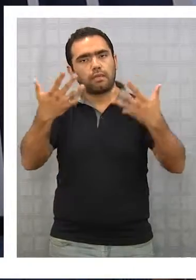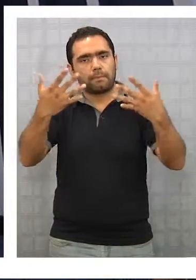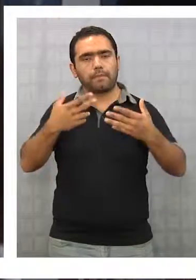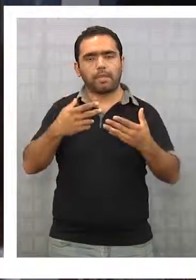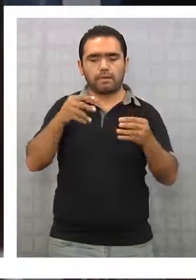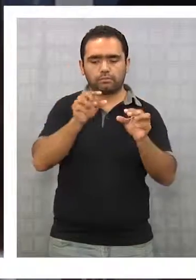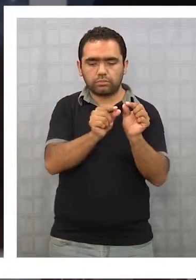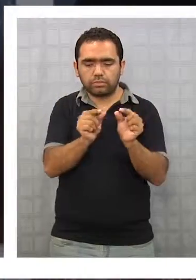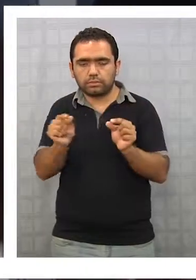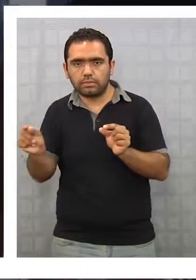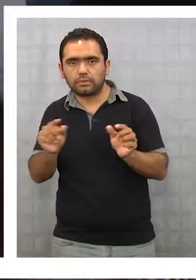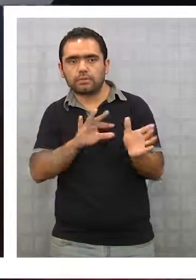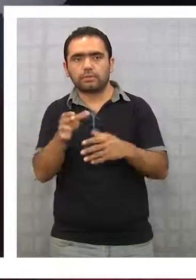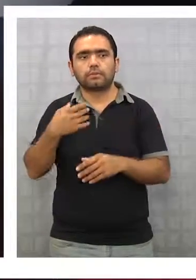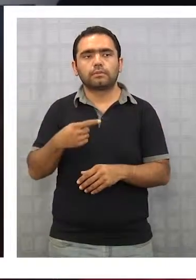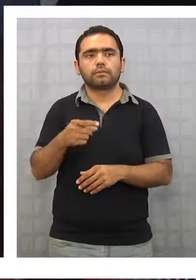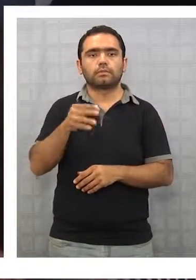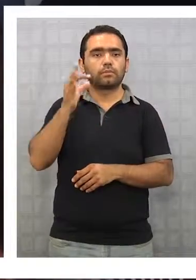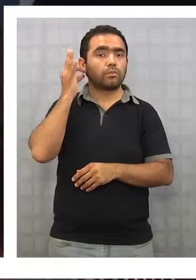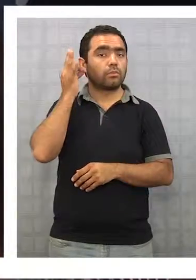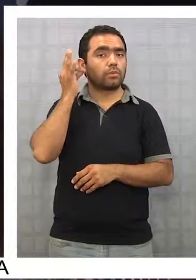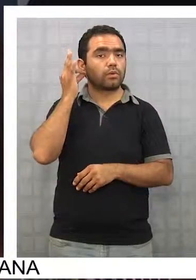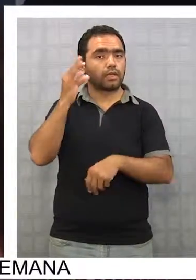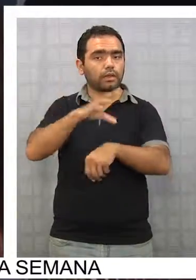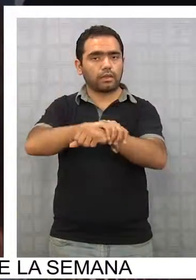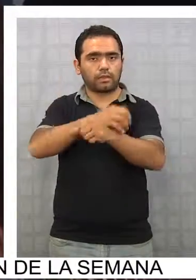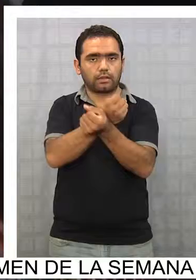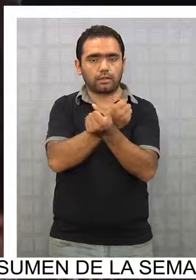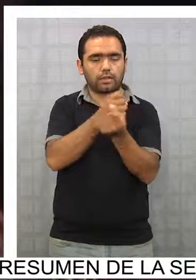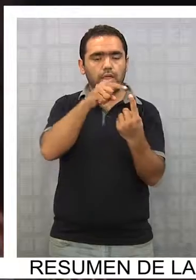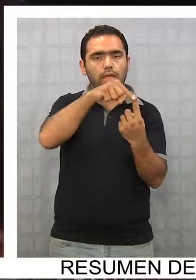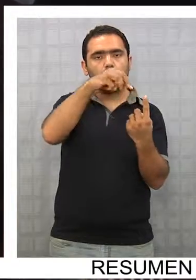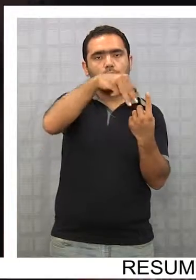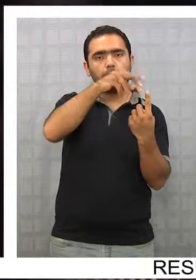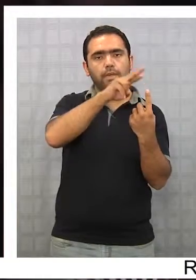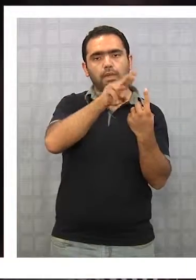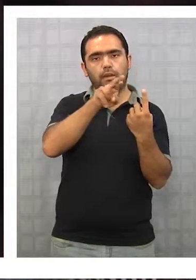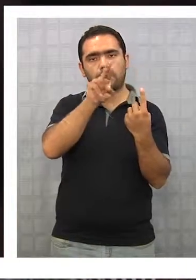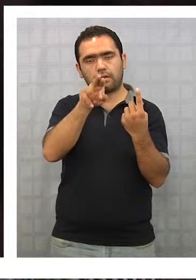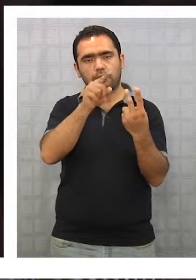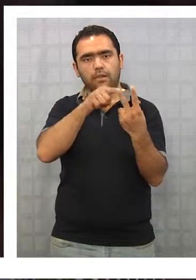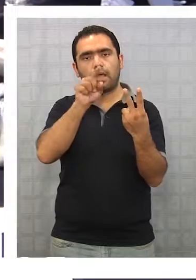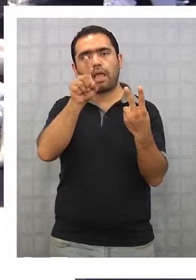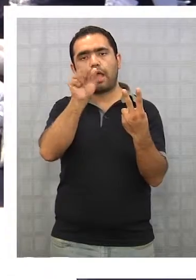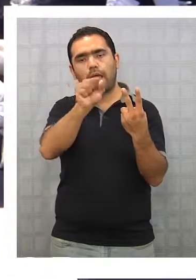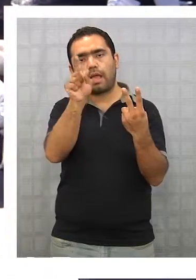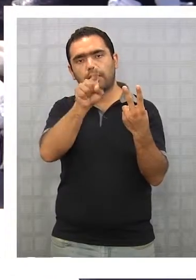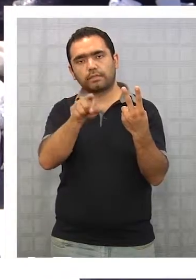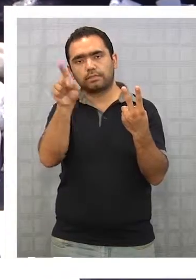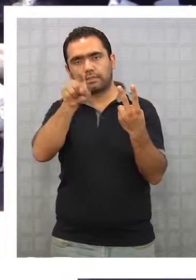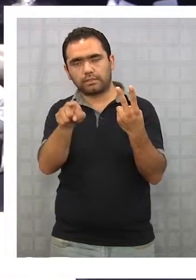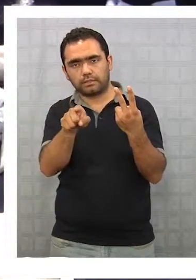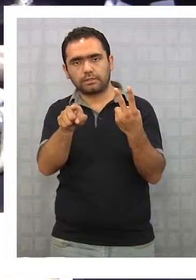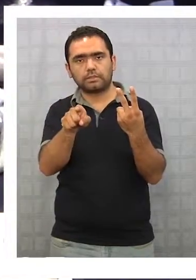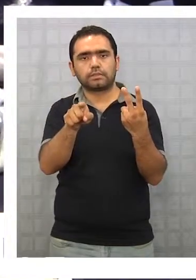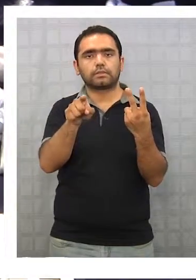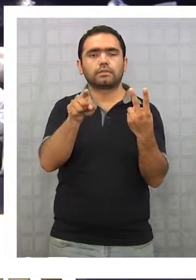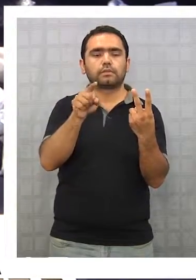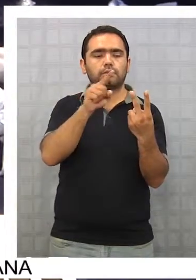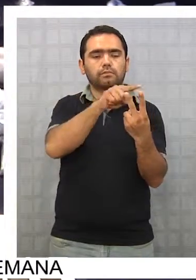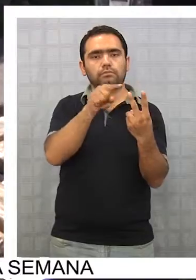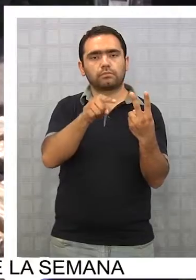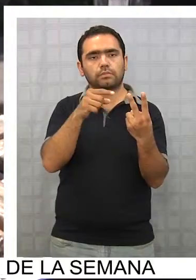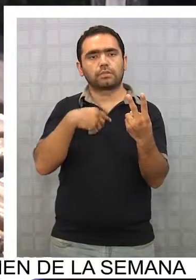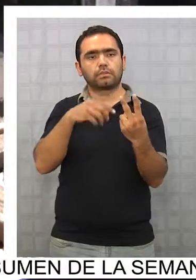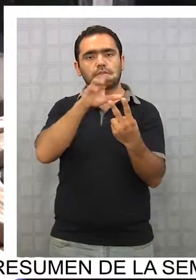este producto. Los detenidos son las mujeres de iniciales MRR de 18 años, ASS de 56, quienes